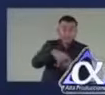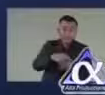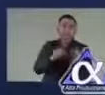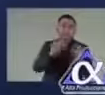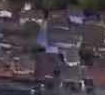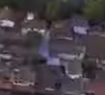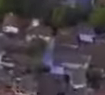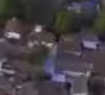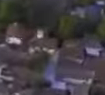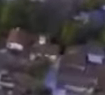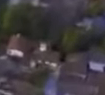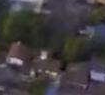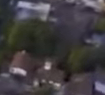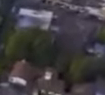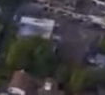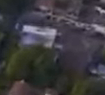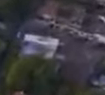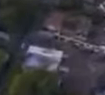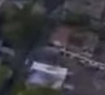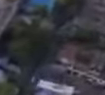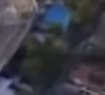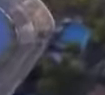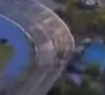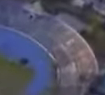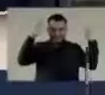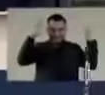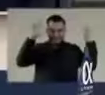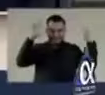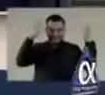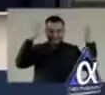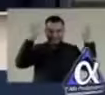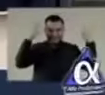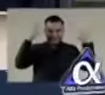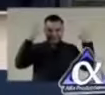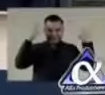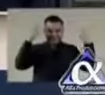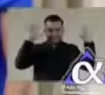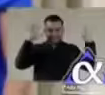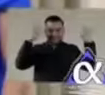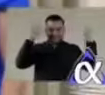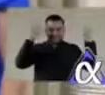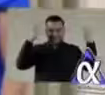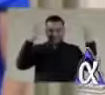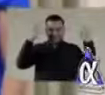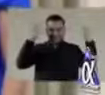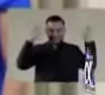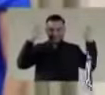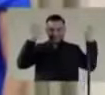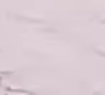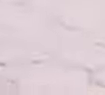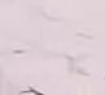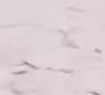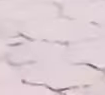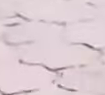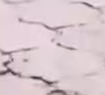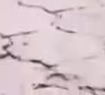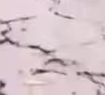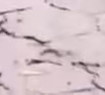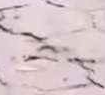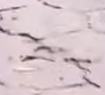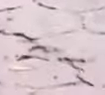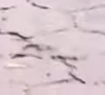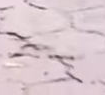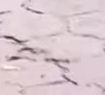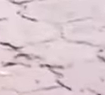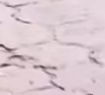está ciego. Me imagino a todito el pueblo bajo fuego. Pero sé que cuento con tu apoyo y solo no me quedo. Las